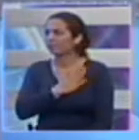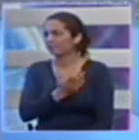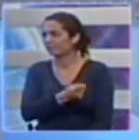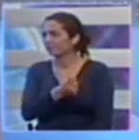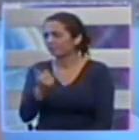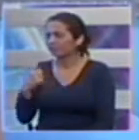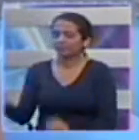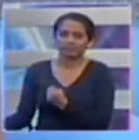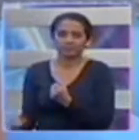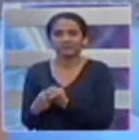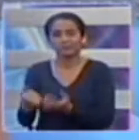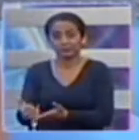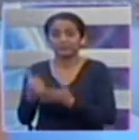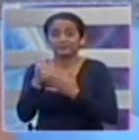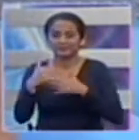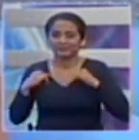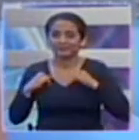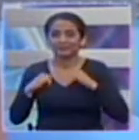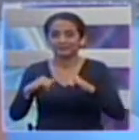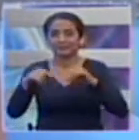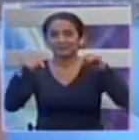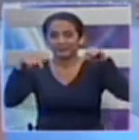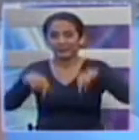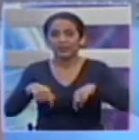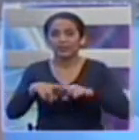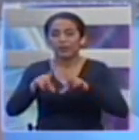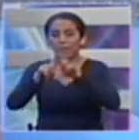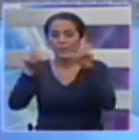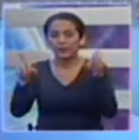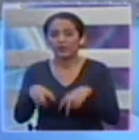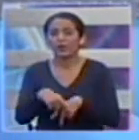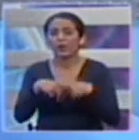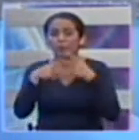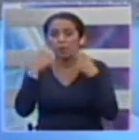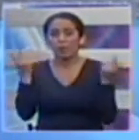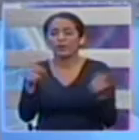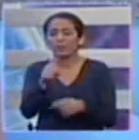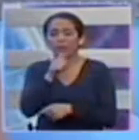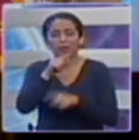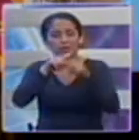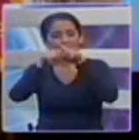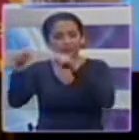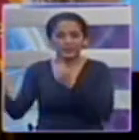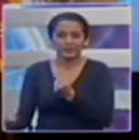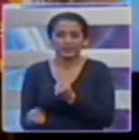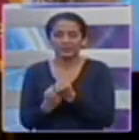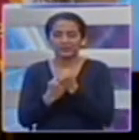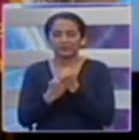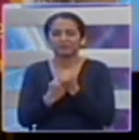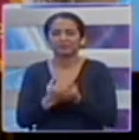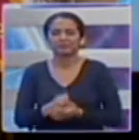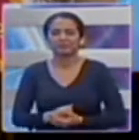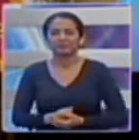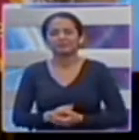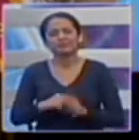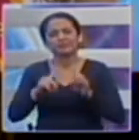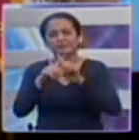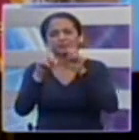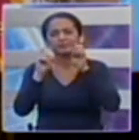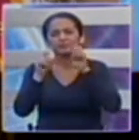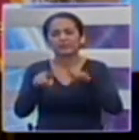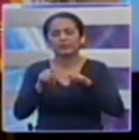vamos a tener mucho apoyo del sector público y del sector privado para realizar los proyectos. Doménica, ¿qué opina usted sobre aquellos